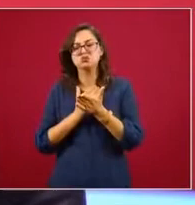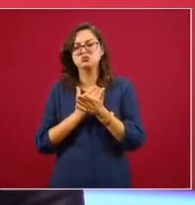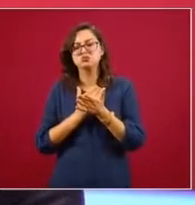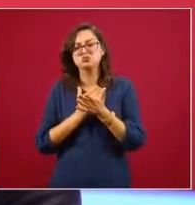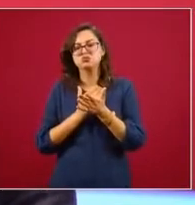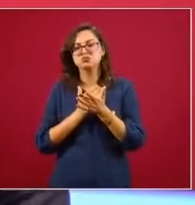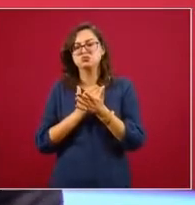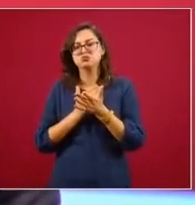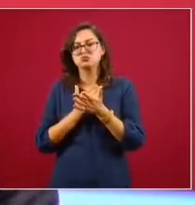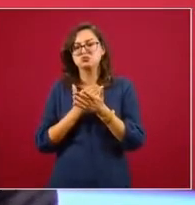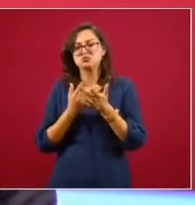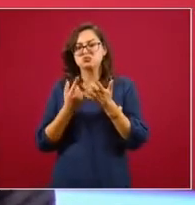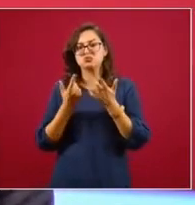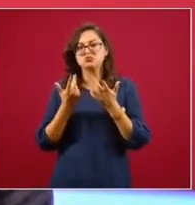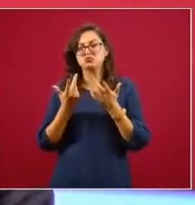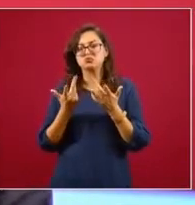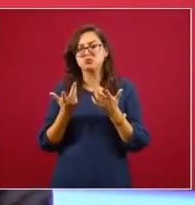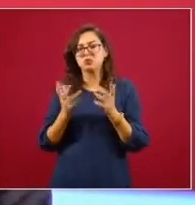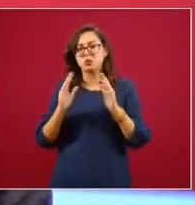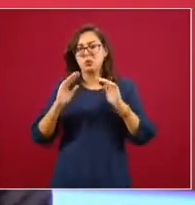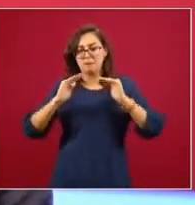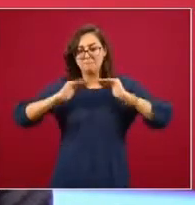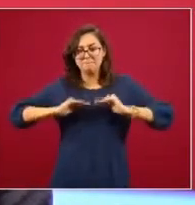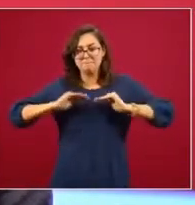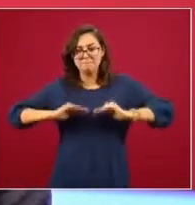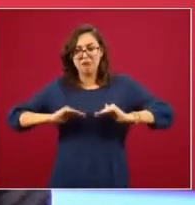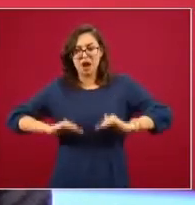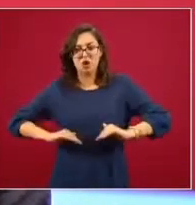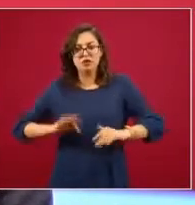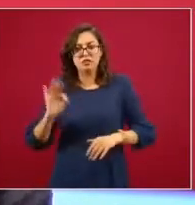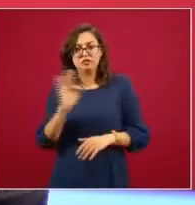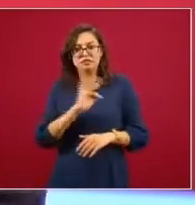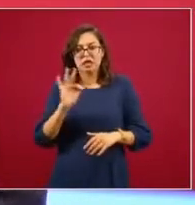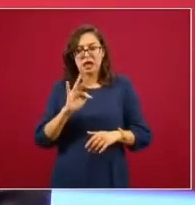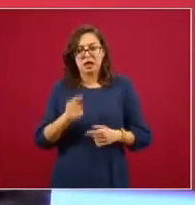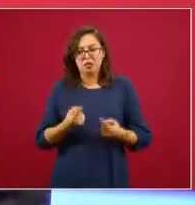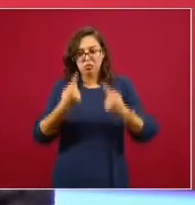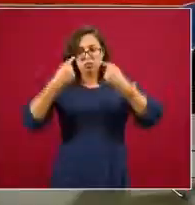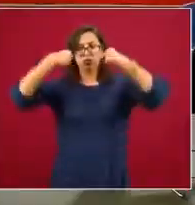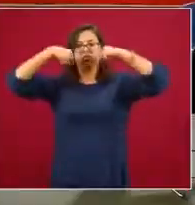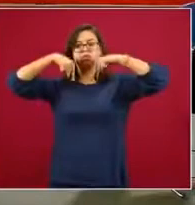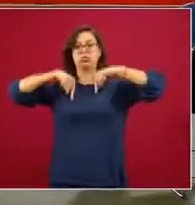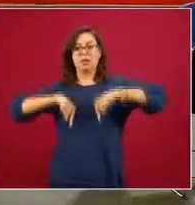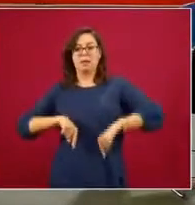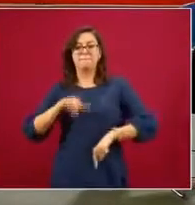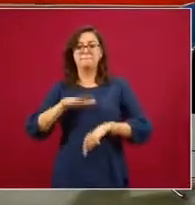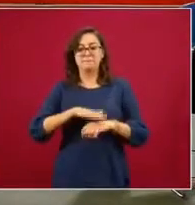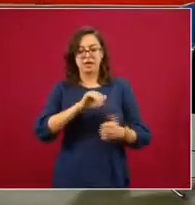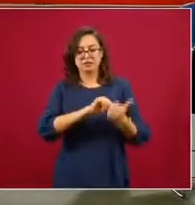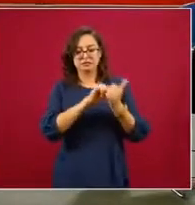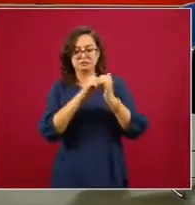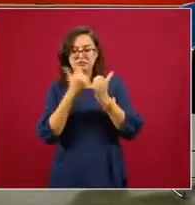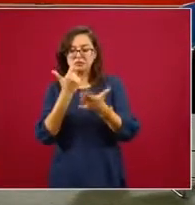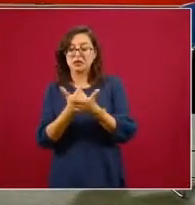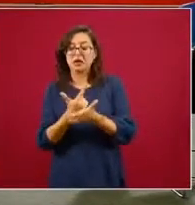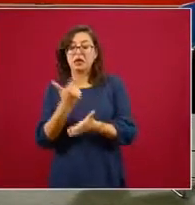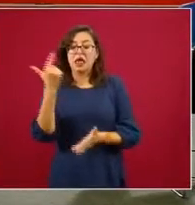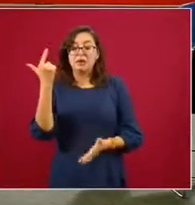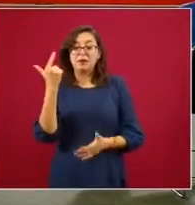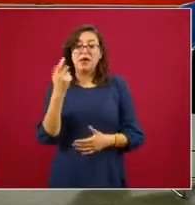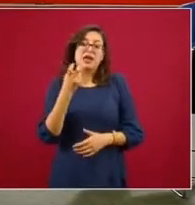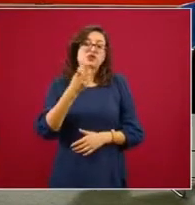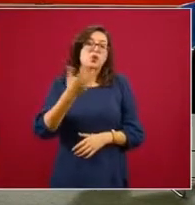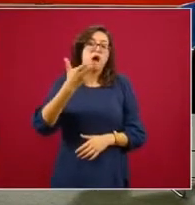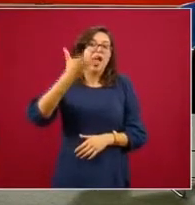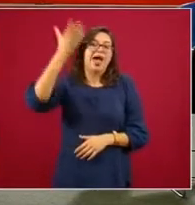bronquios secundarios, y que eso podría dar lugar a una mayor probabilidad de tener la forma pulmonar, que es la forma